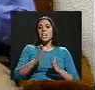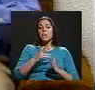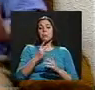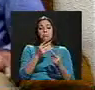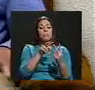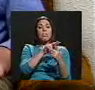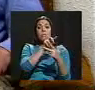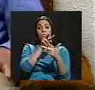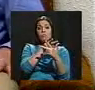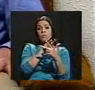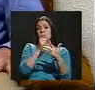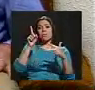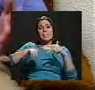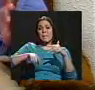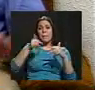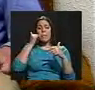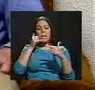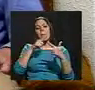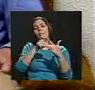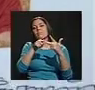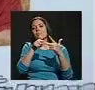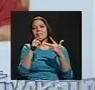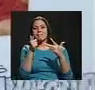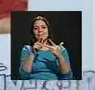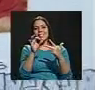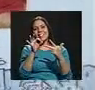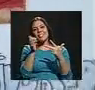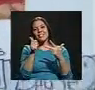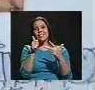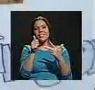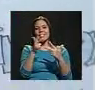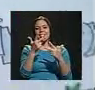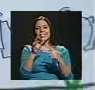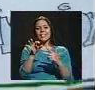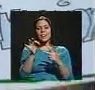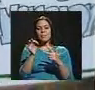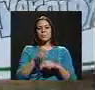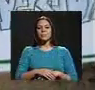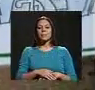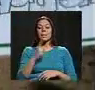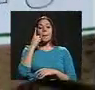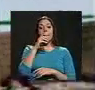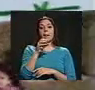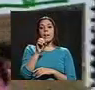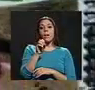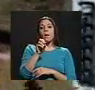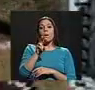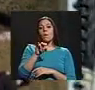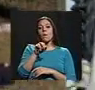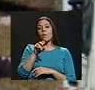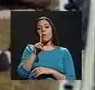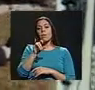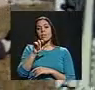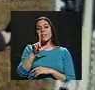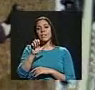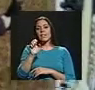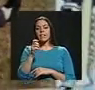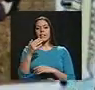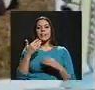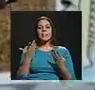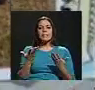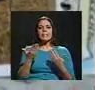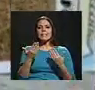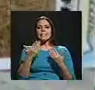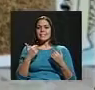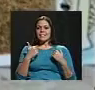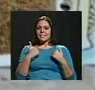otras 2 opciones para que me ayuden en ese caso. Para Odely Poveda, madre de Estefanía, tener hijos oyentes ha sido un